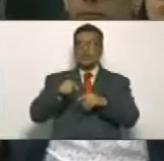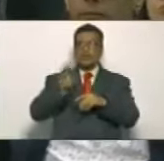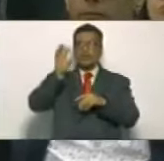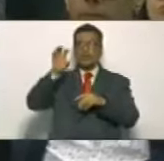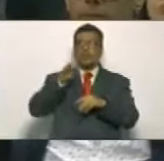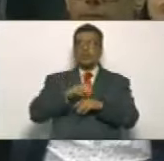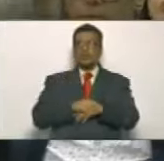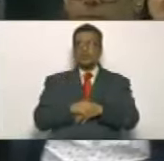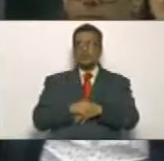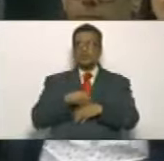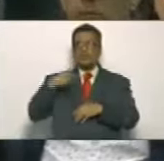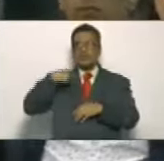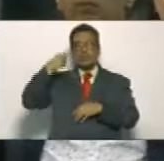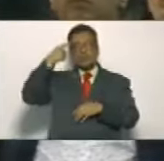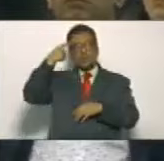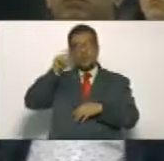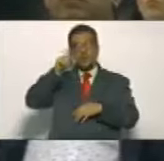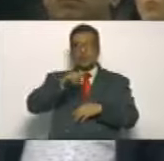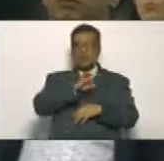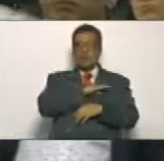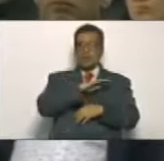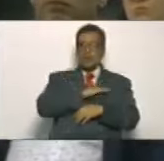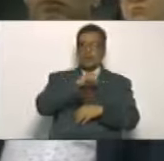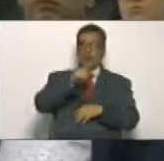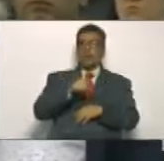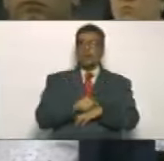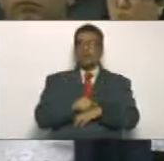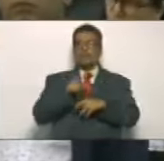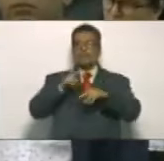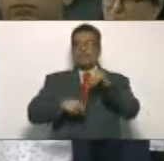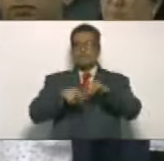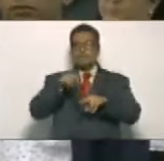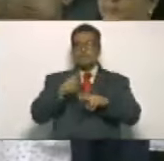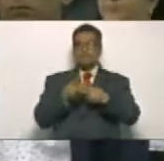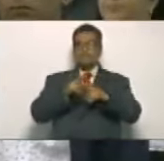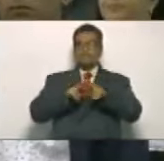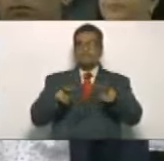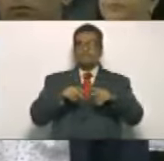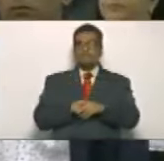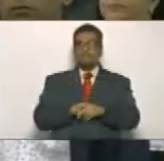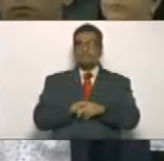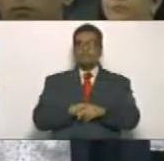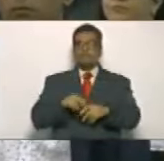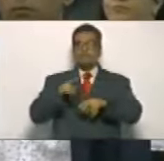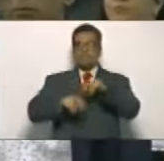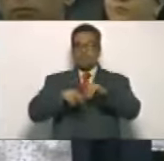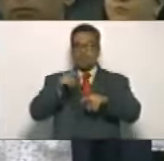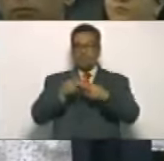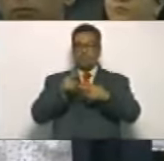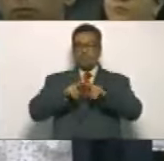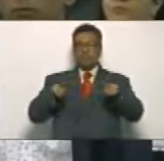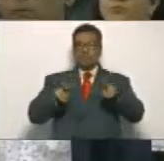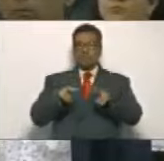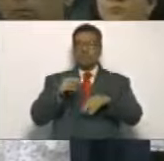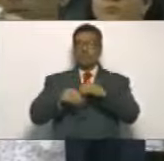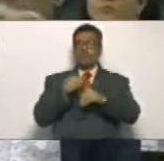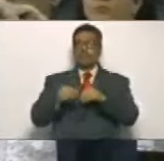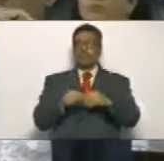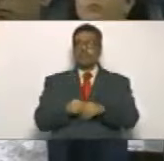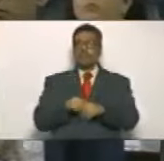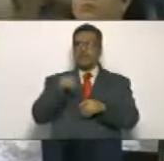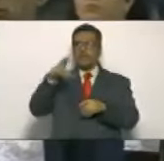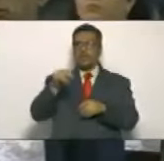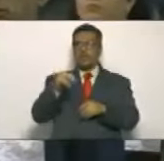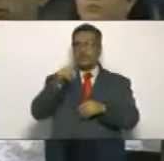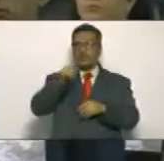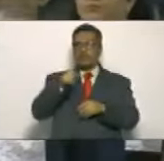nación cree en sí misma como un fabricante de paz, como un constructor de paz. ¿Y qué es la paz? Y no la